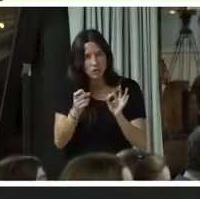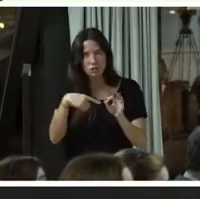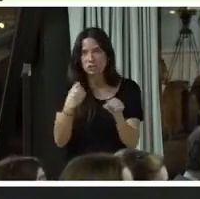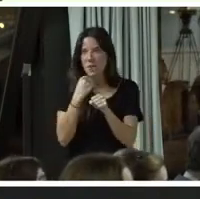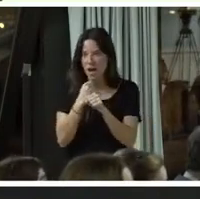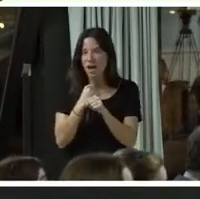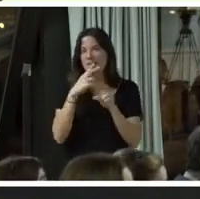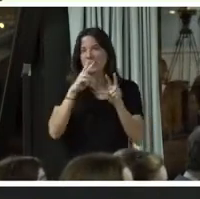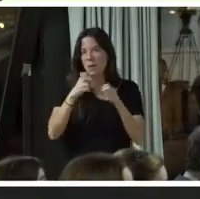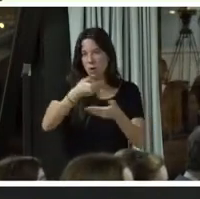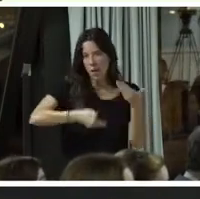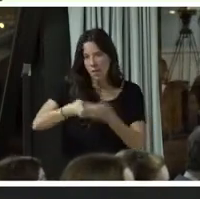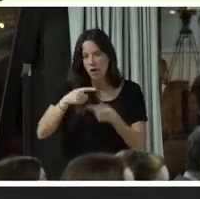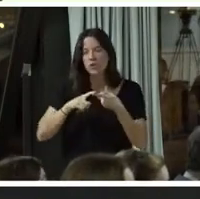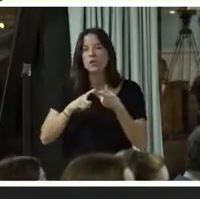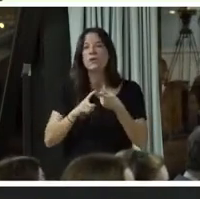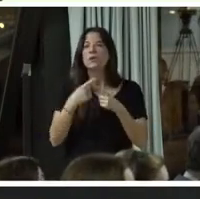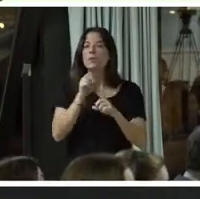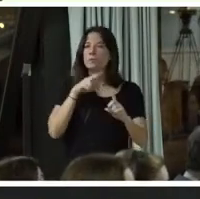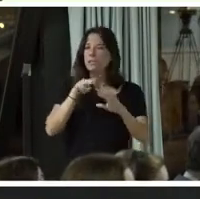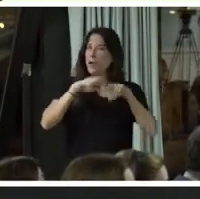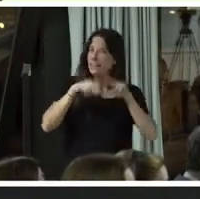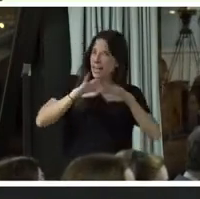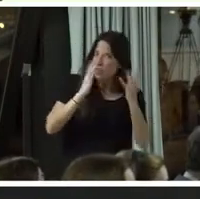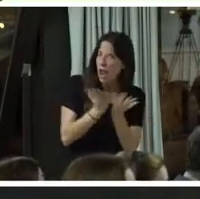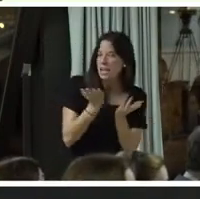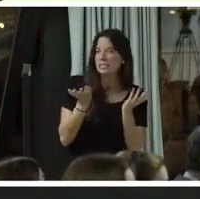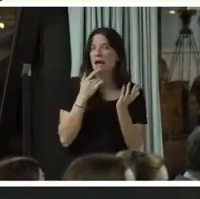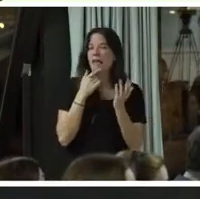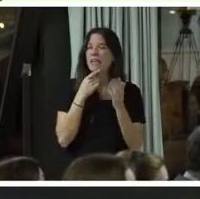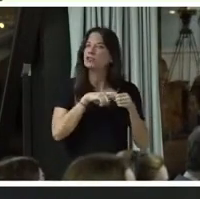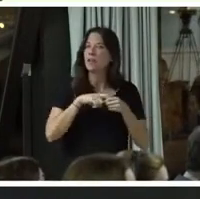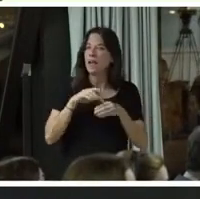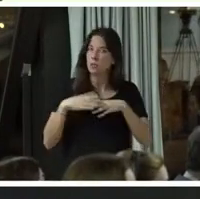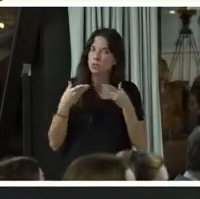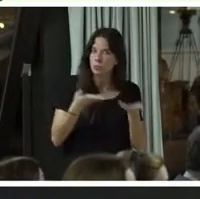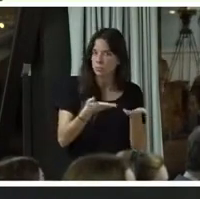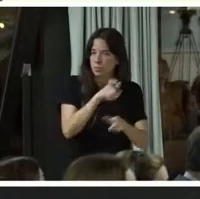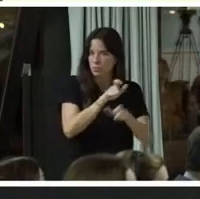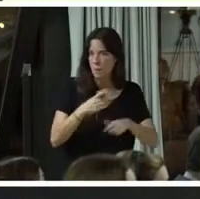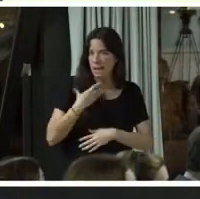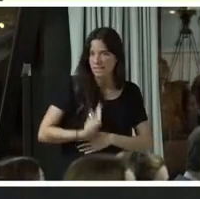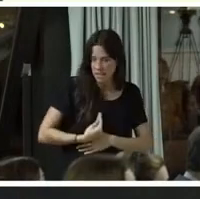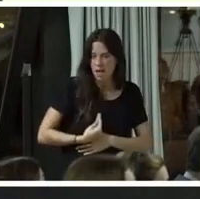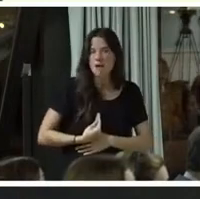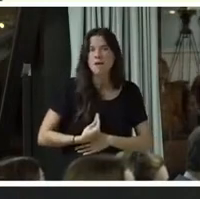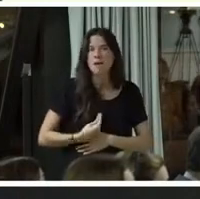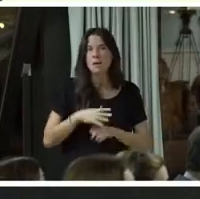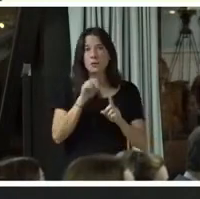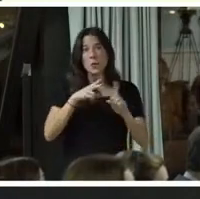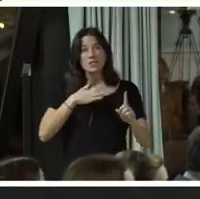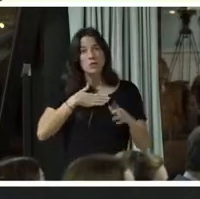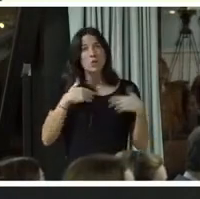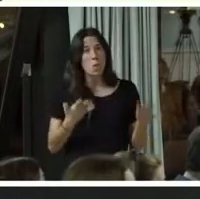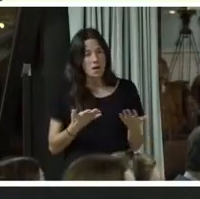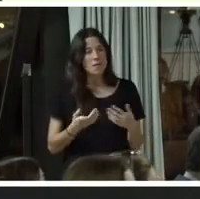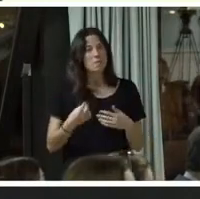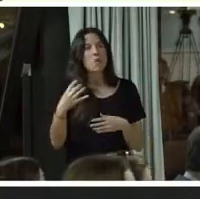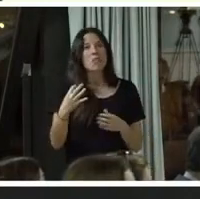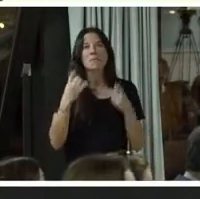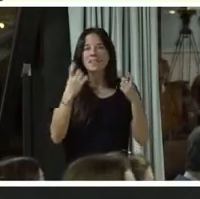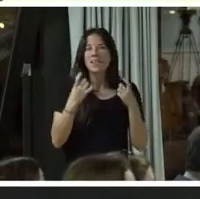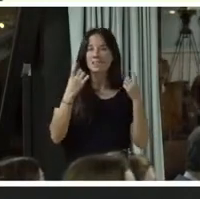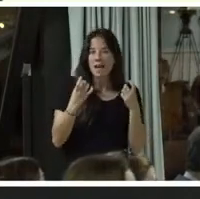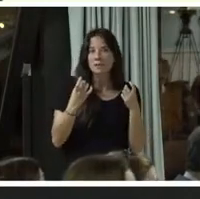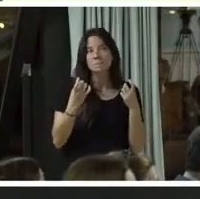trabajamos en cooperación y que tenemos una perspectiva internacionalista y de solidaridad con el pueblo palestino e digamos que hay que tenemos que